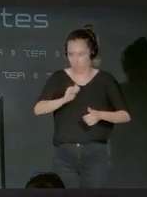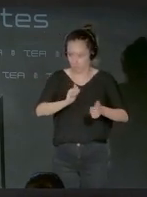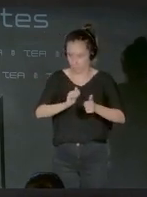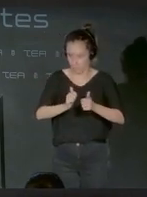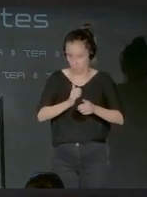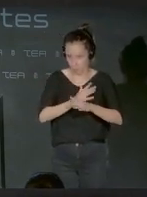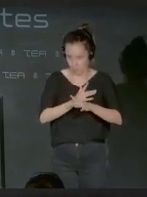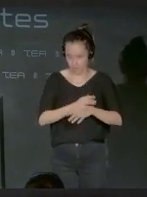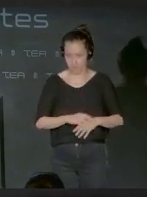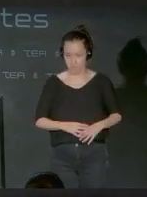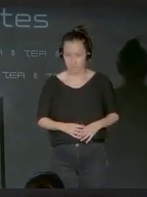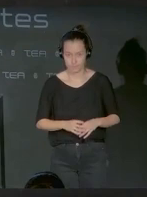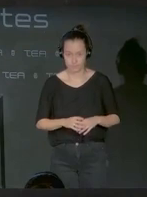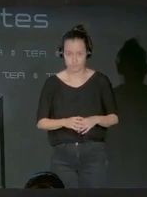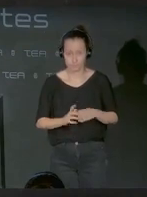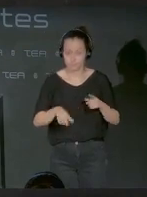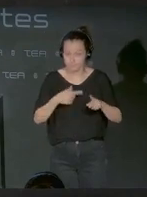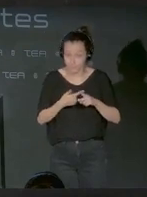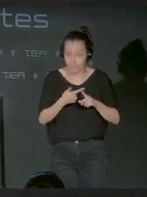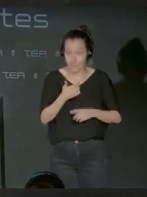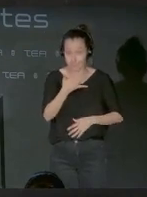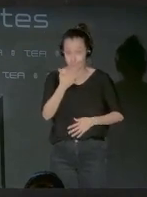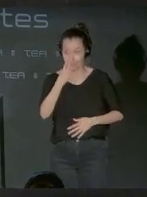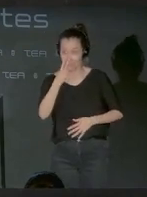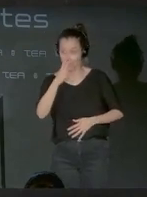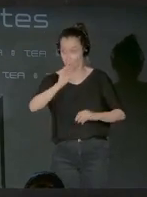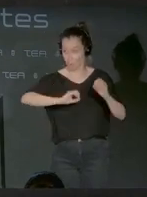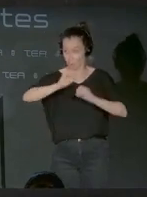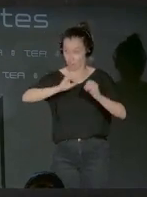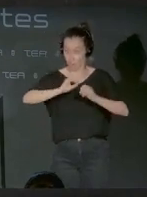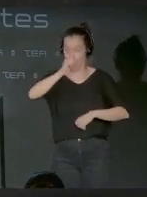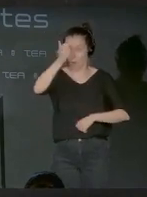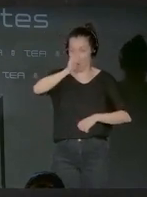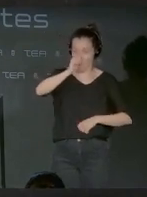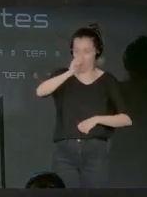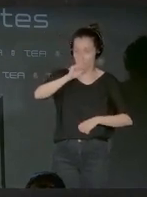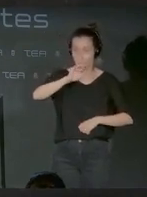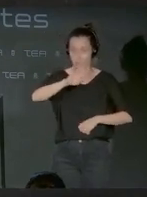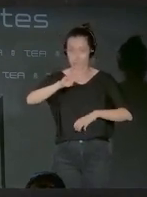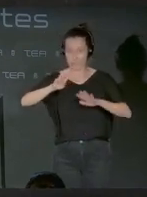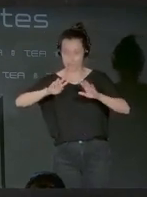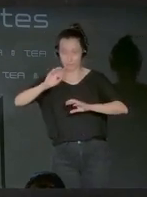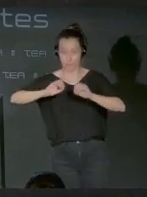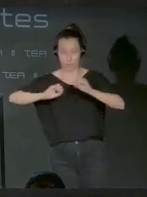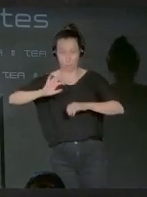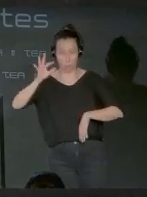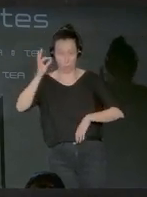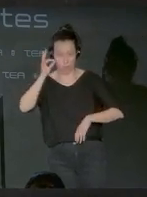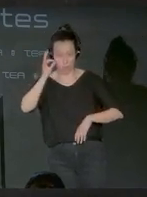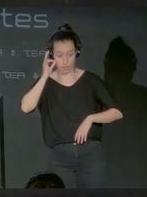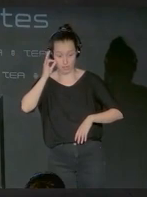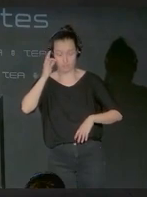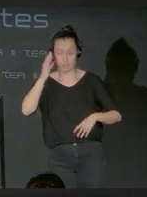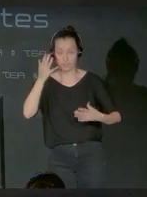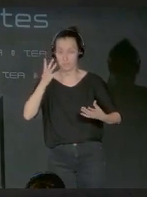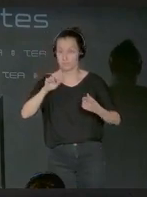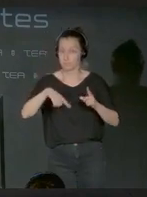de los cuales además un 53% pues son hombres y un 47% son mujeres y de los cuales